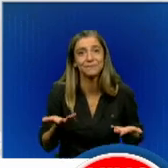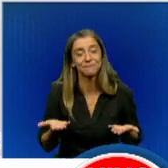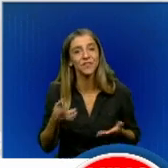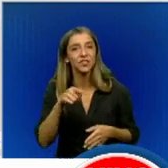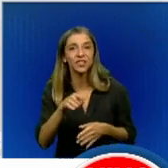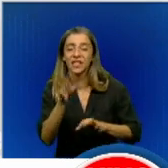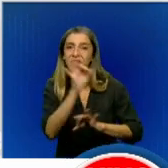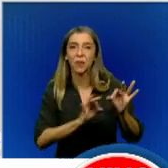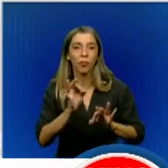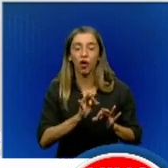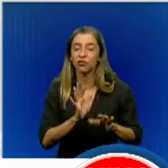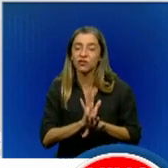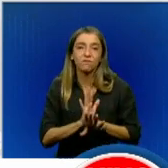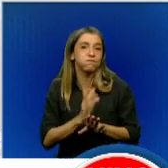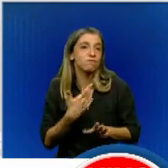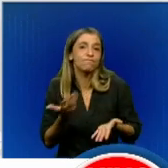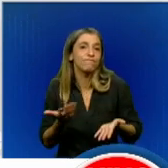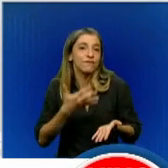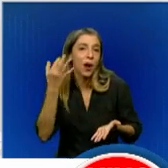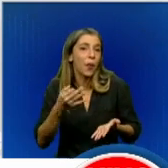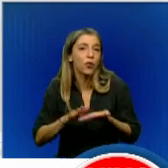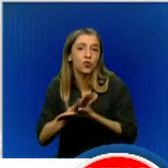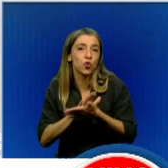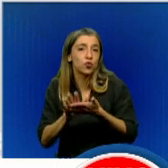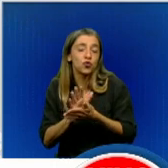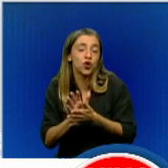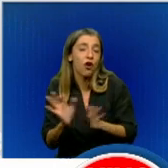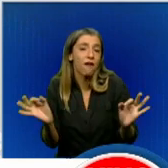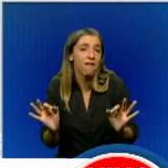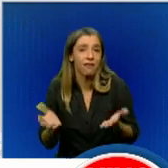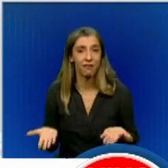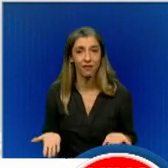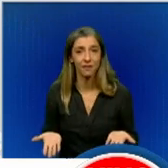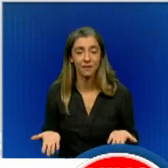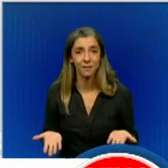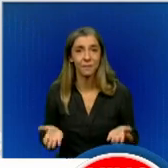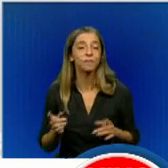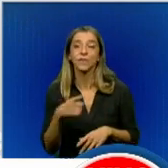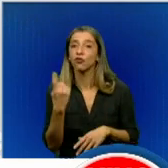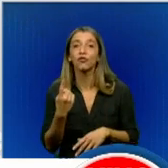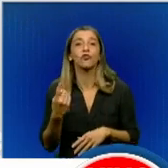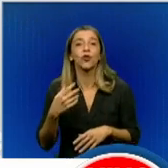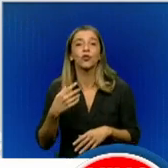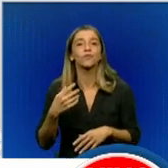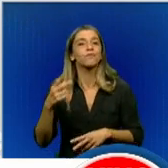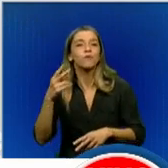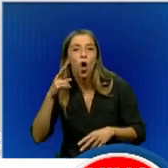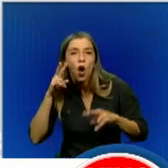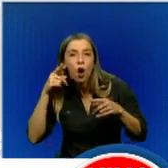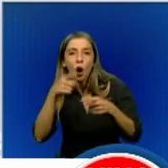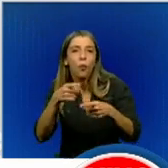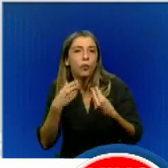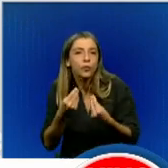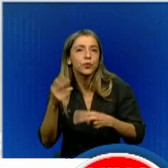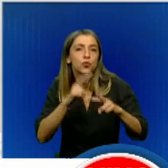dos de los principales problemas que tenemos en la economía argentina la inversión o la falta de inversión necesaria para